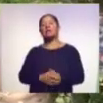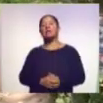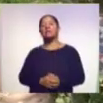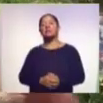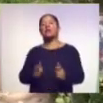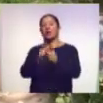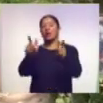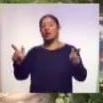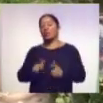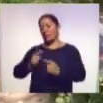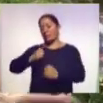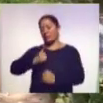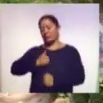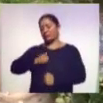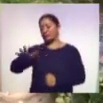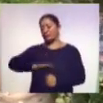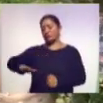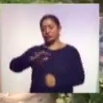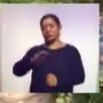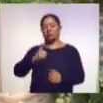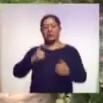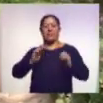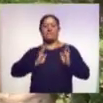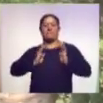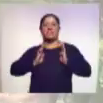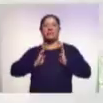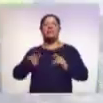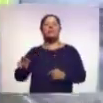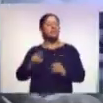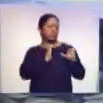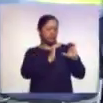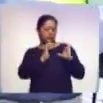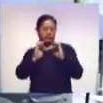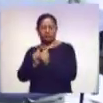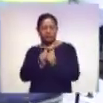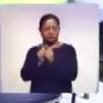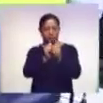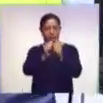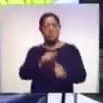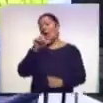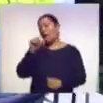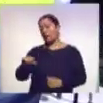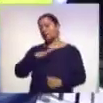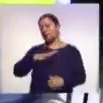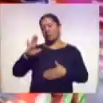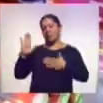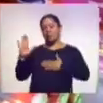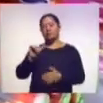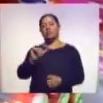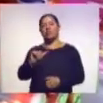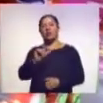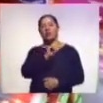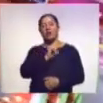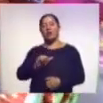23 Zona Militar, el cual es el encargado de la parte de la pirotecnia, en ese acompañamiento. De esta forma reconoció el compromiso de los ayuntamientos